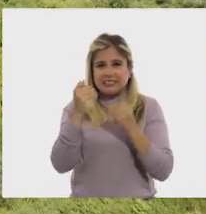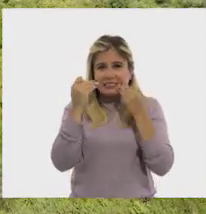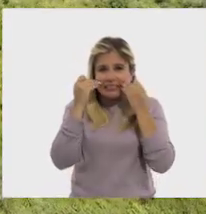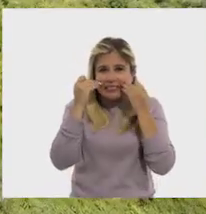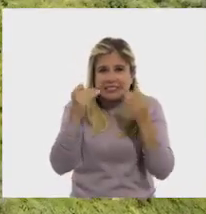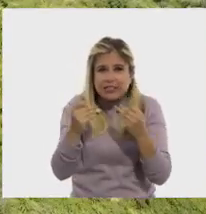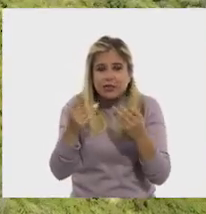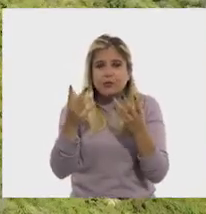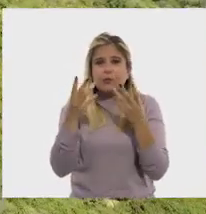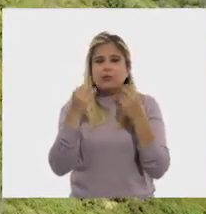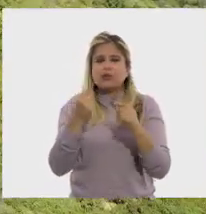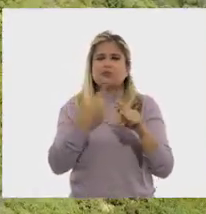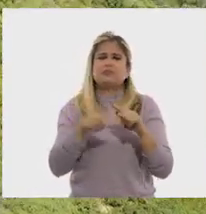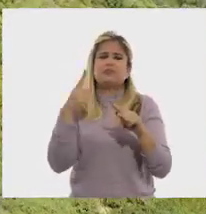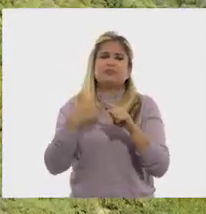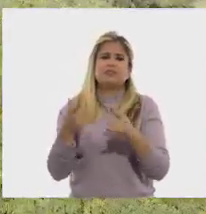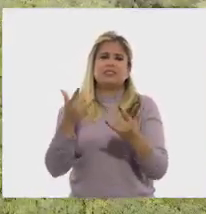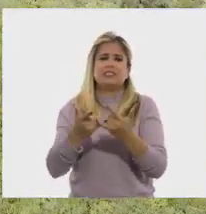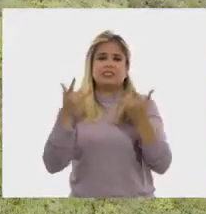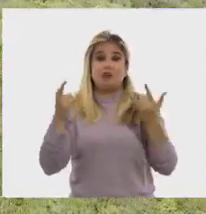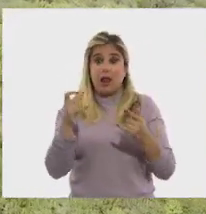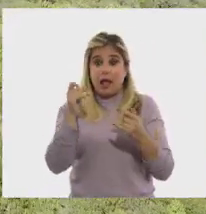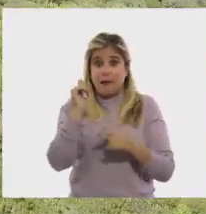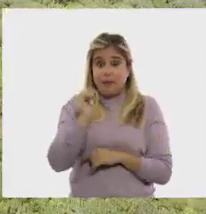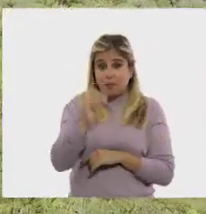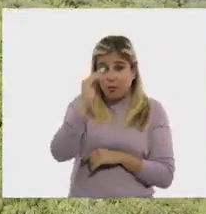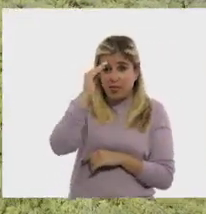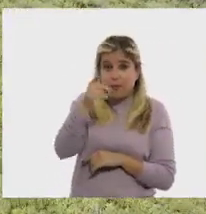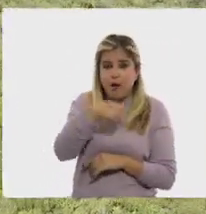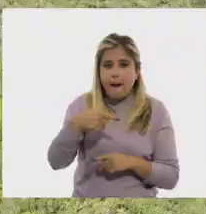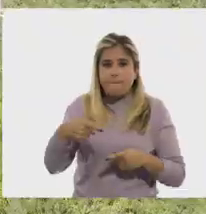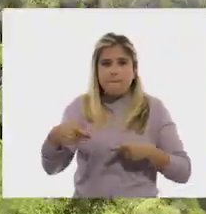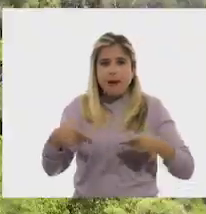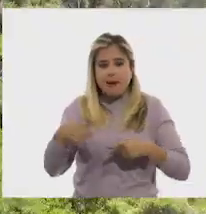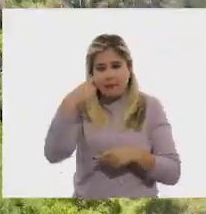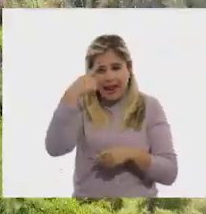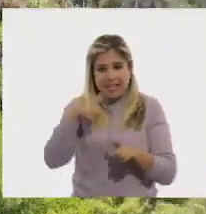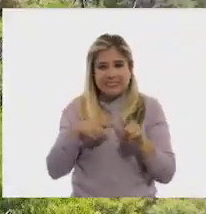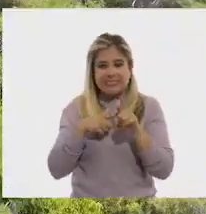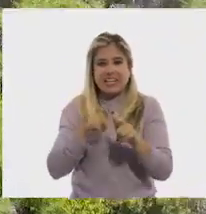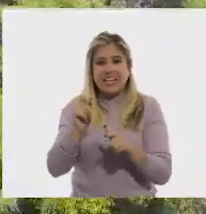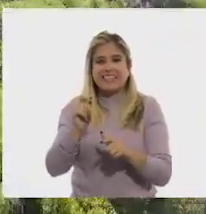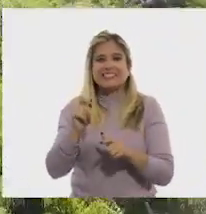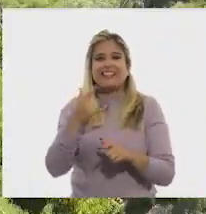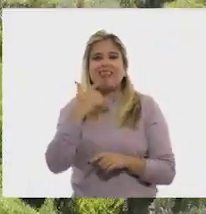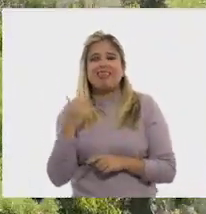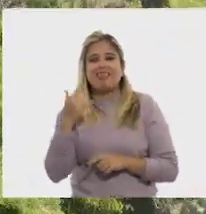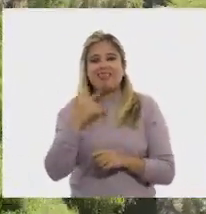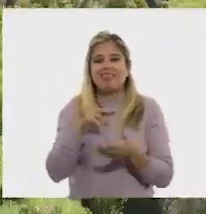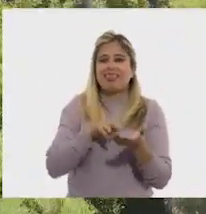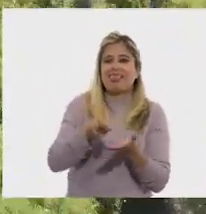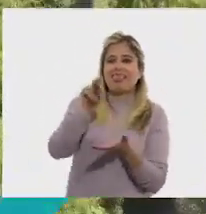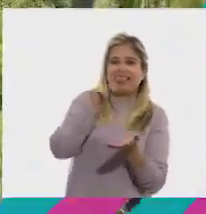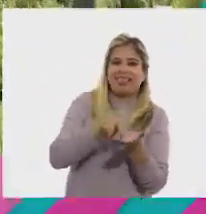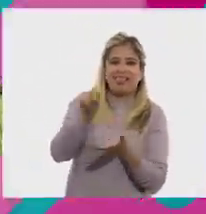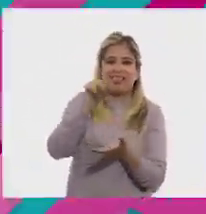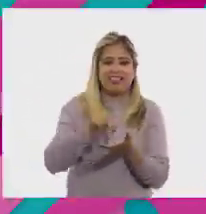de tantas anécdotas, al mismo tiempo que me preparo para continuar con nuestra aventura.